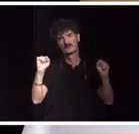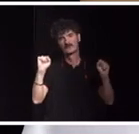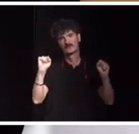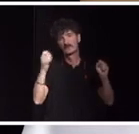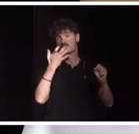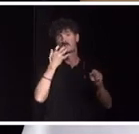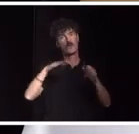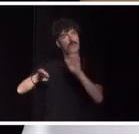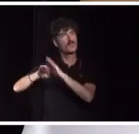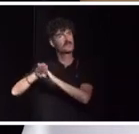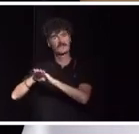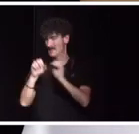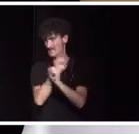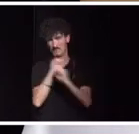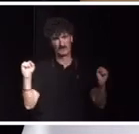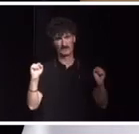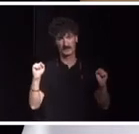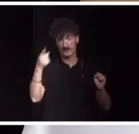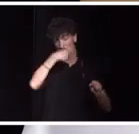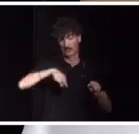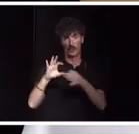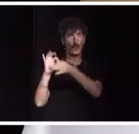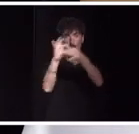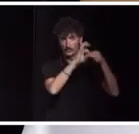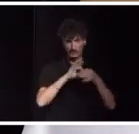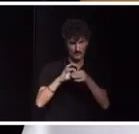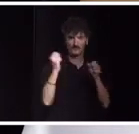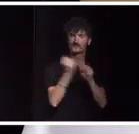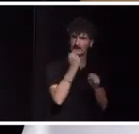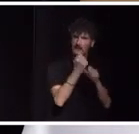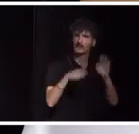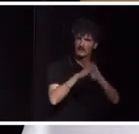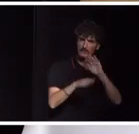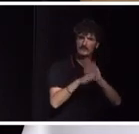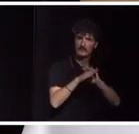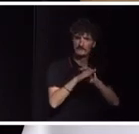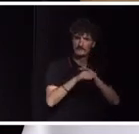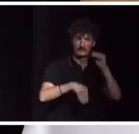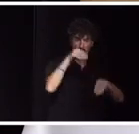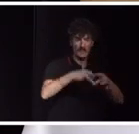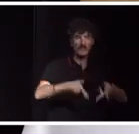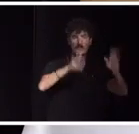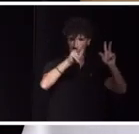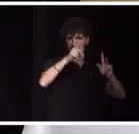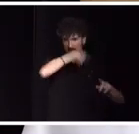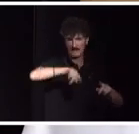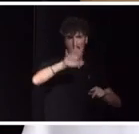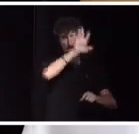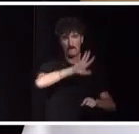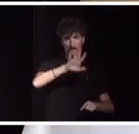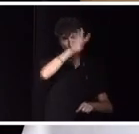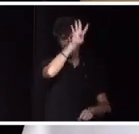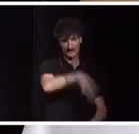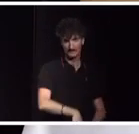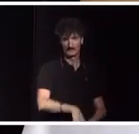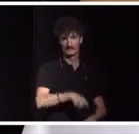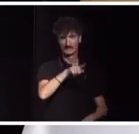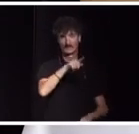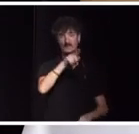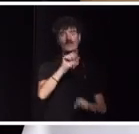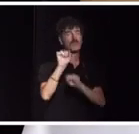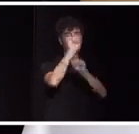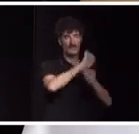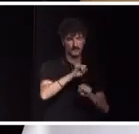la derecha. Así que más vale que nos juntamos y que trabajemos para democratizar este país. Y en Cataluña defendemos